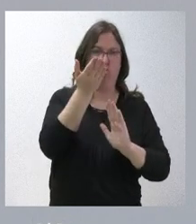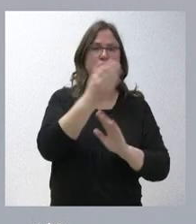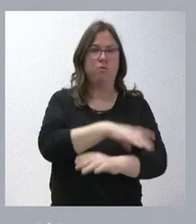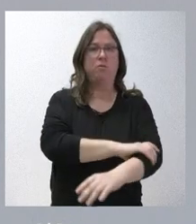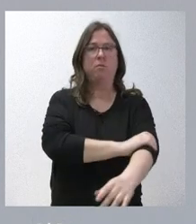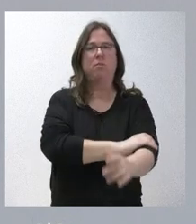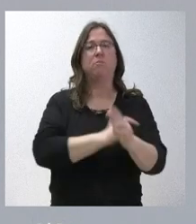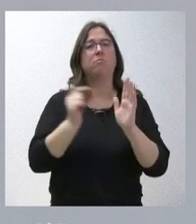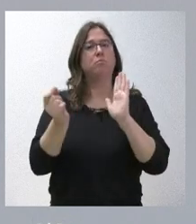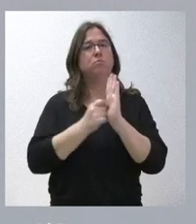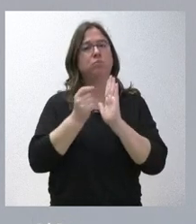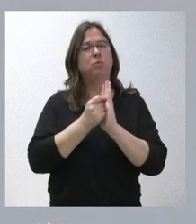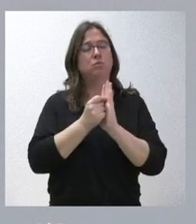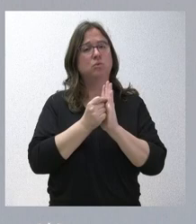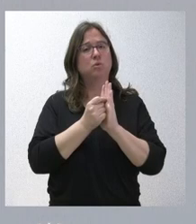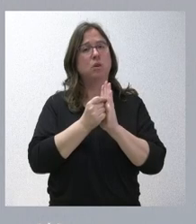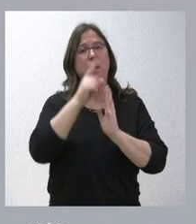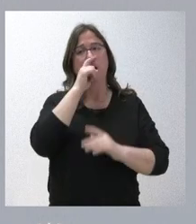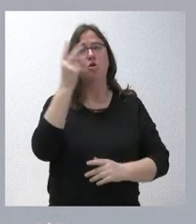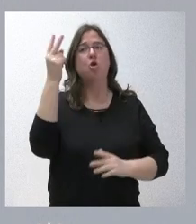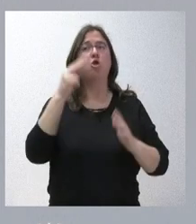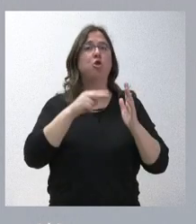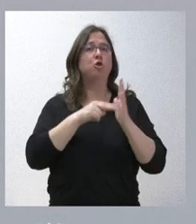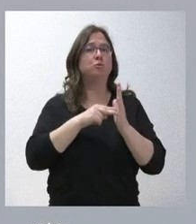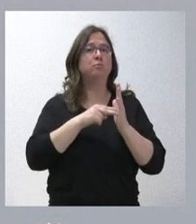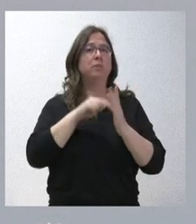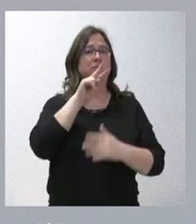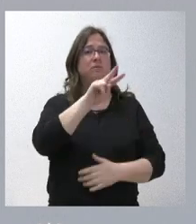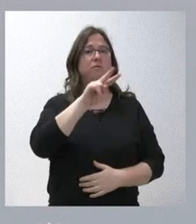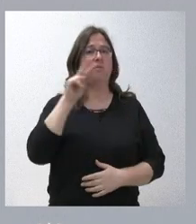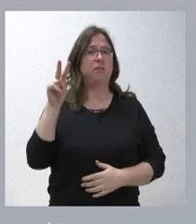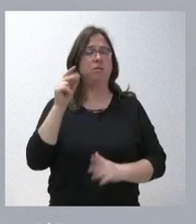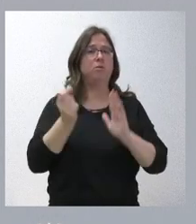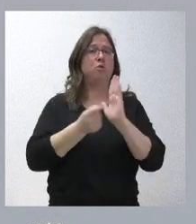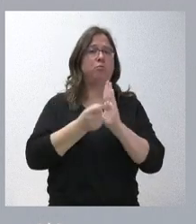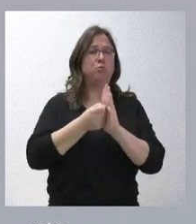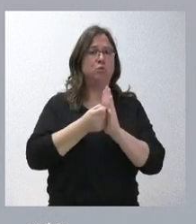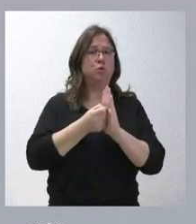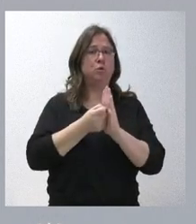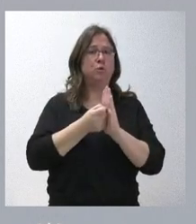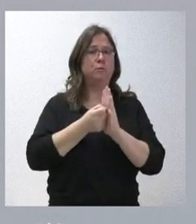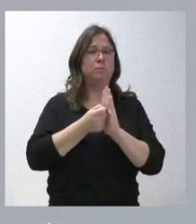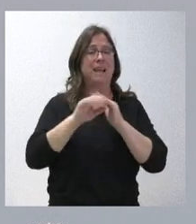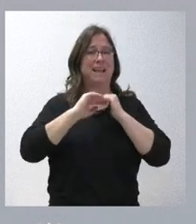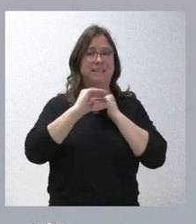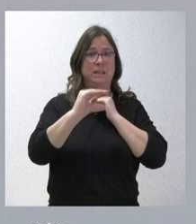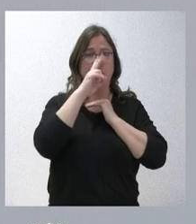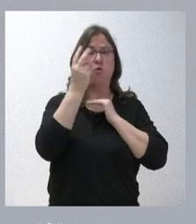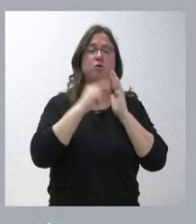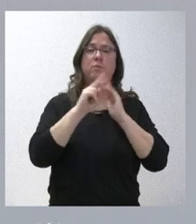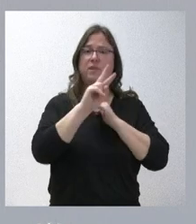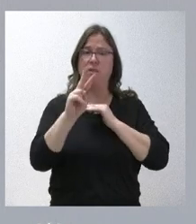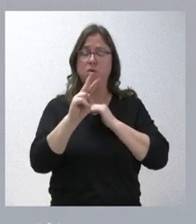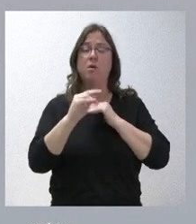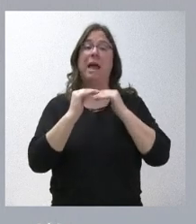calificó en el ejercicio 2000 22 como calificación estable y la ha